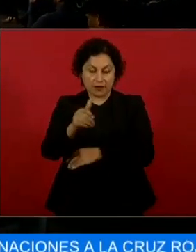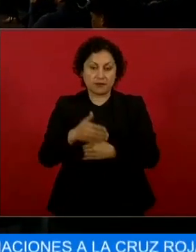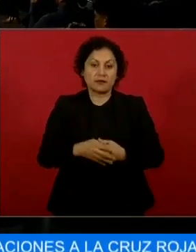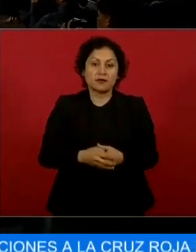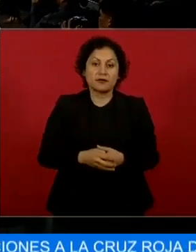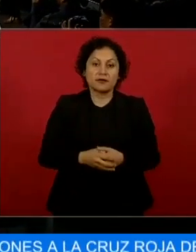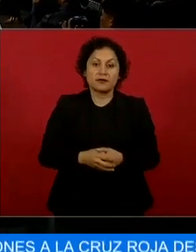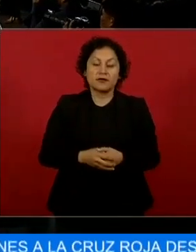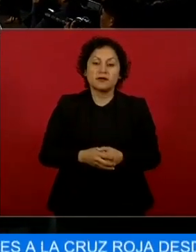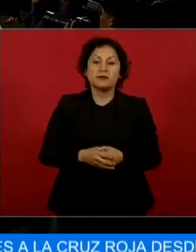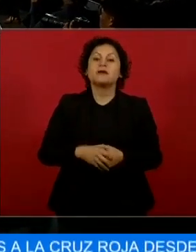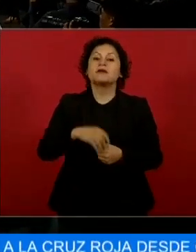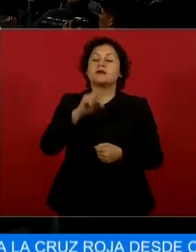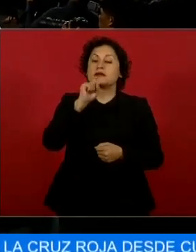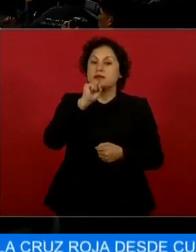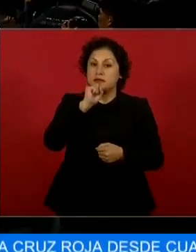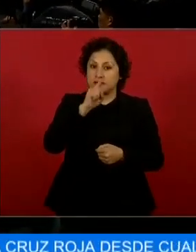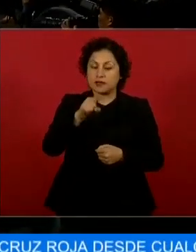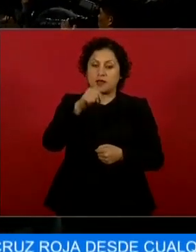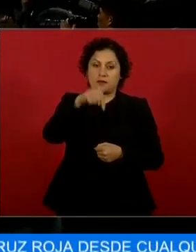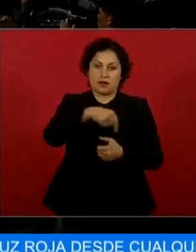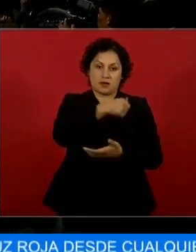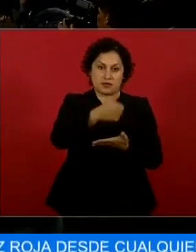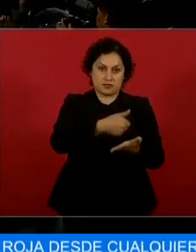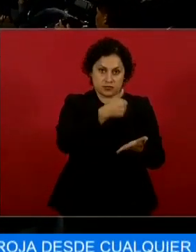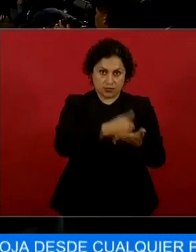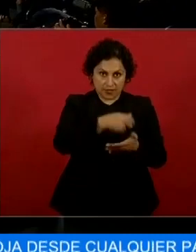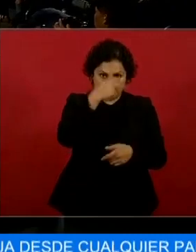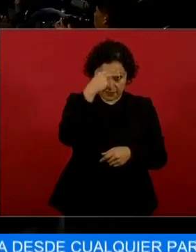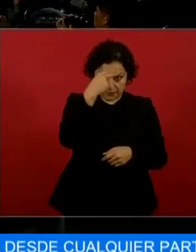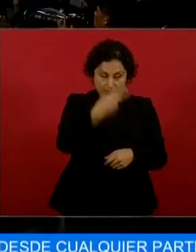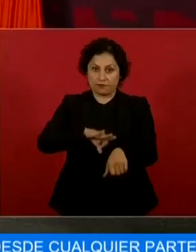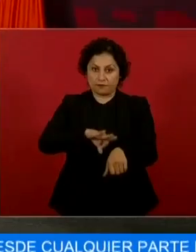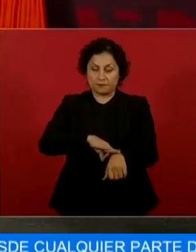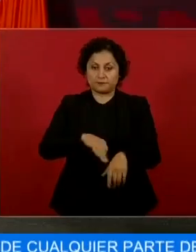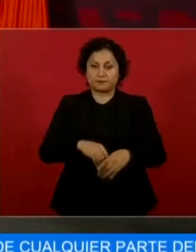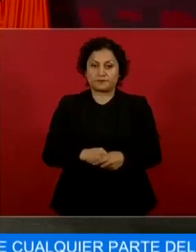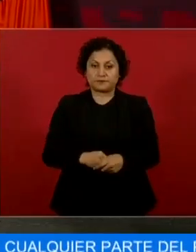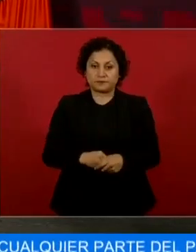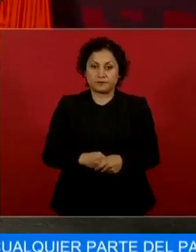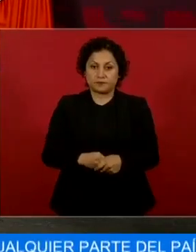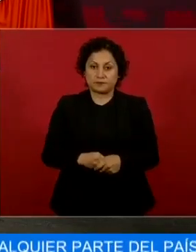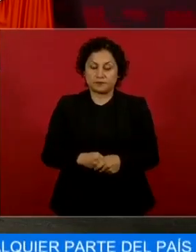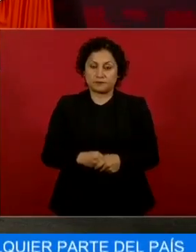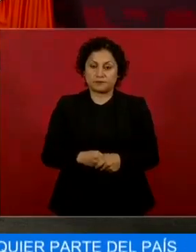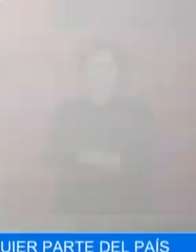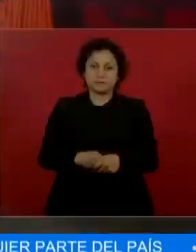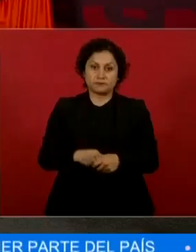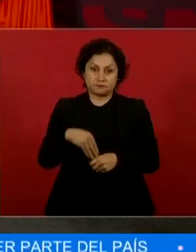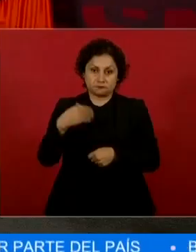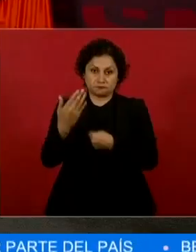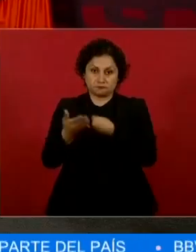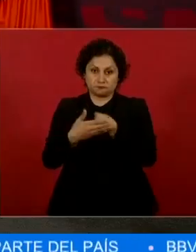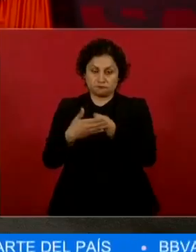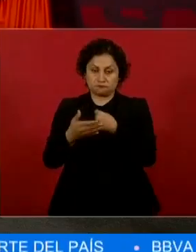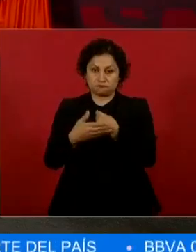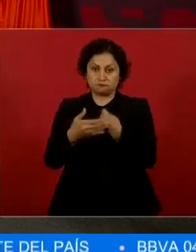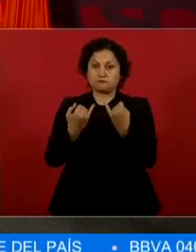la Ciudad vamos a inaugurar ya este almacén esta gran farmacia en